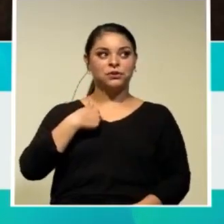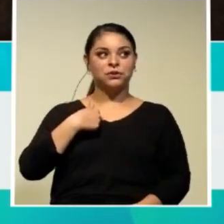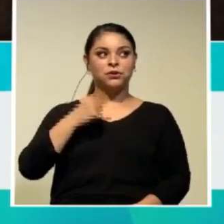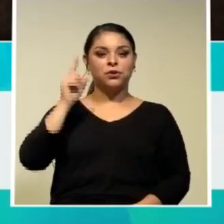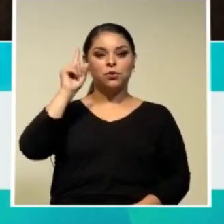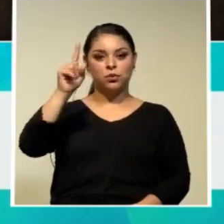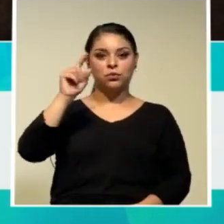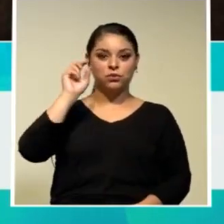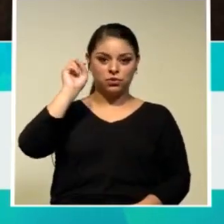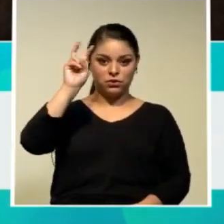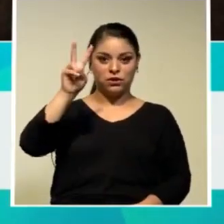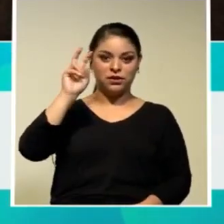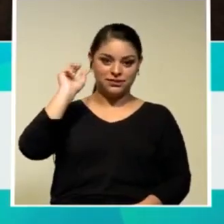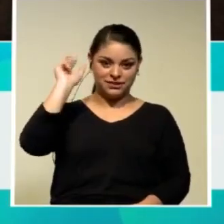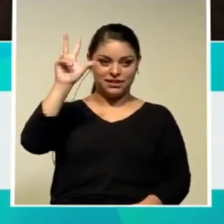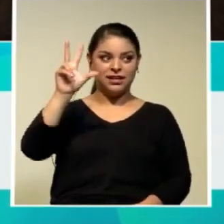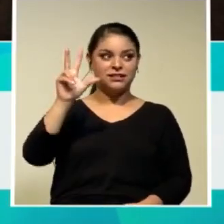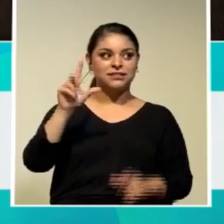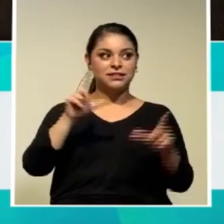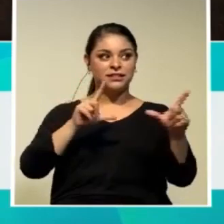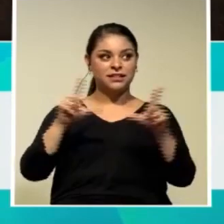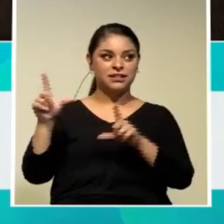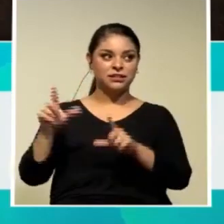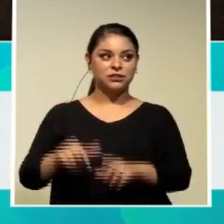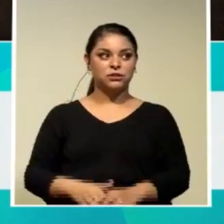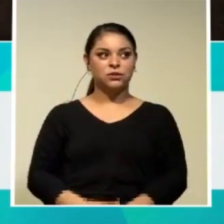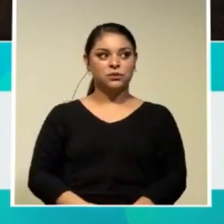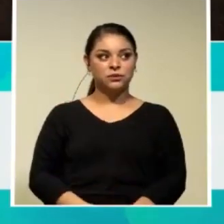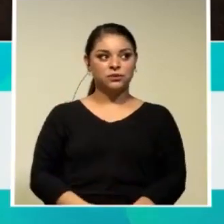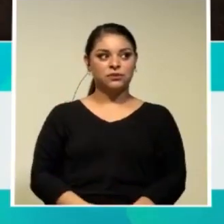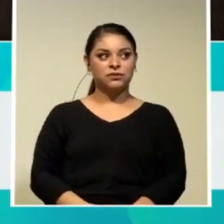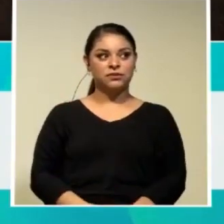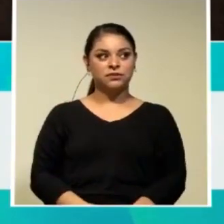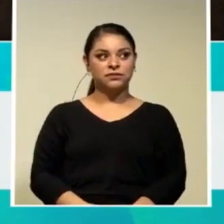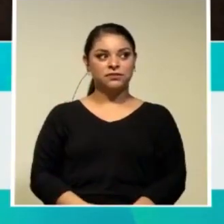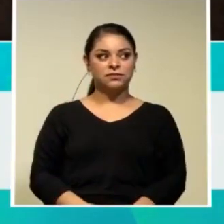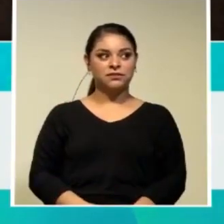para, niña Gwen! ¡Listo! ¡Mire dónde va, Gwen!